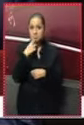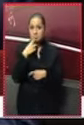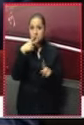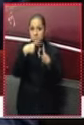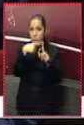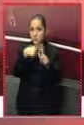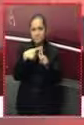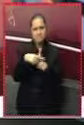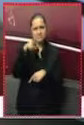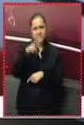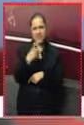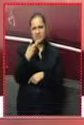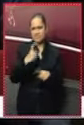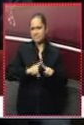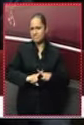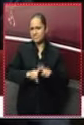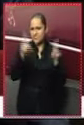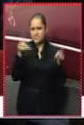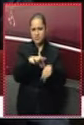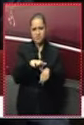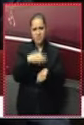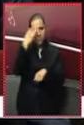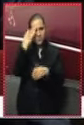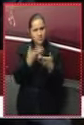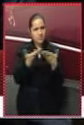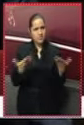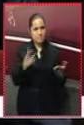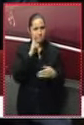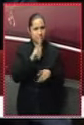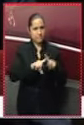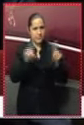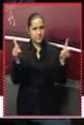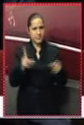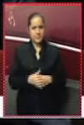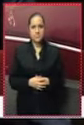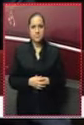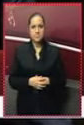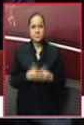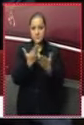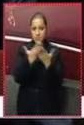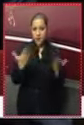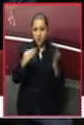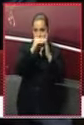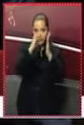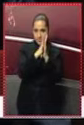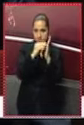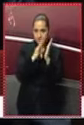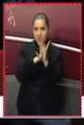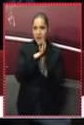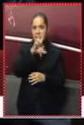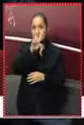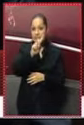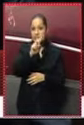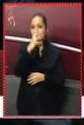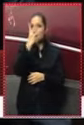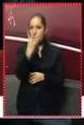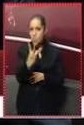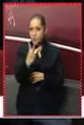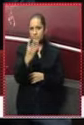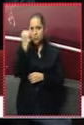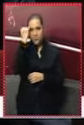alejado que la realidad. En este dictamen se privilegian 34